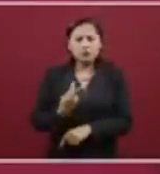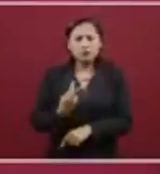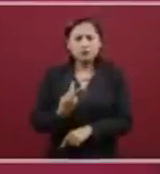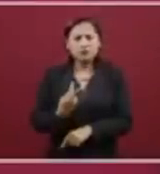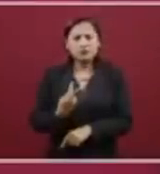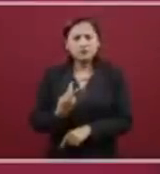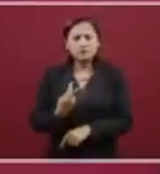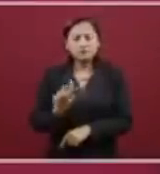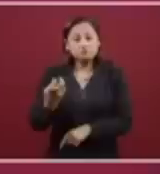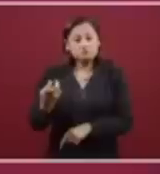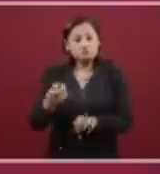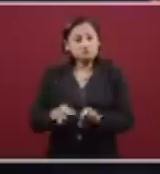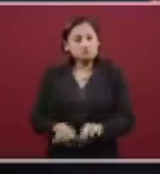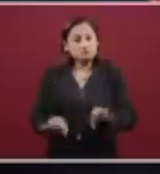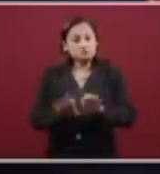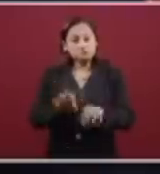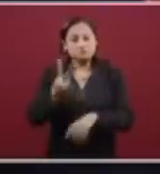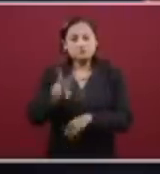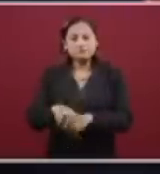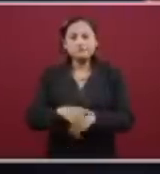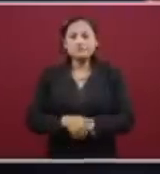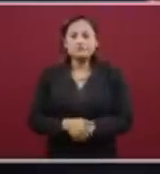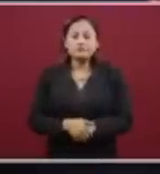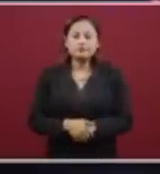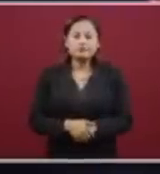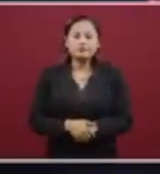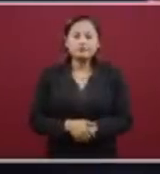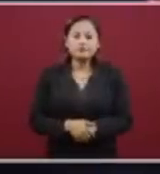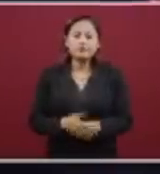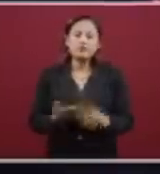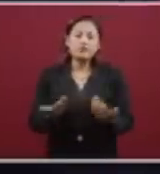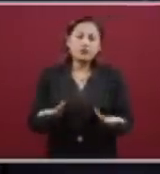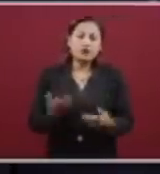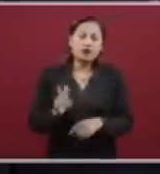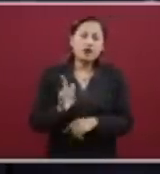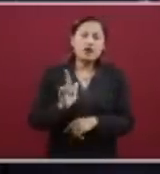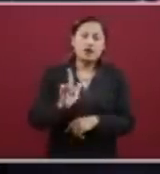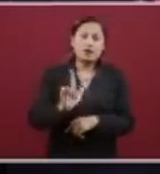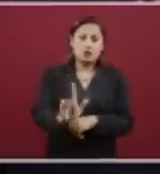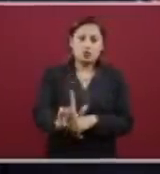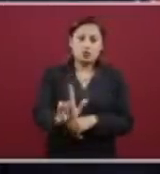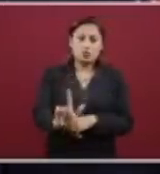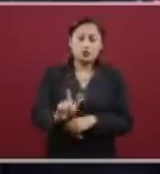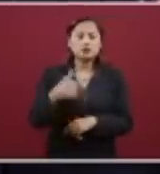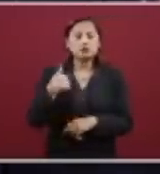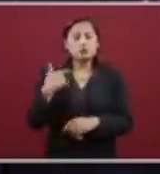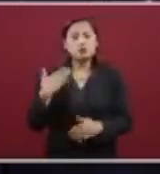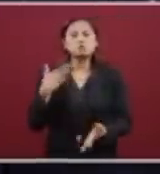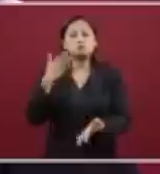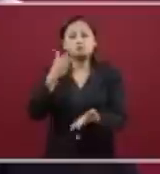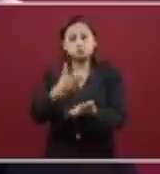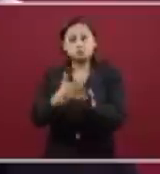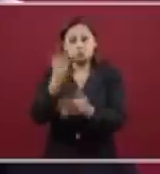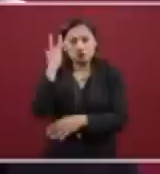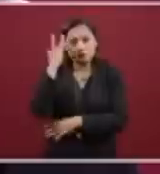es muy importante el lunes voy a estar en santa lucia